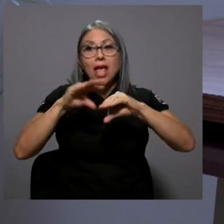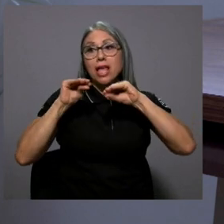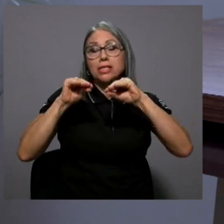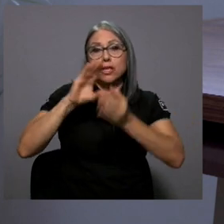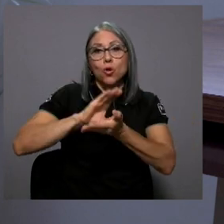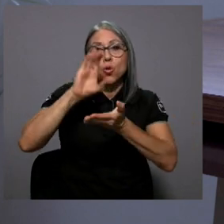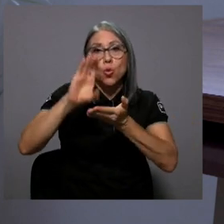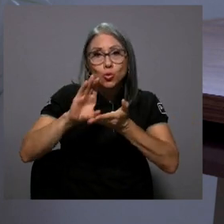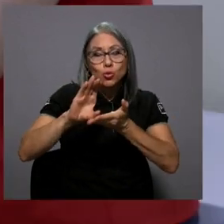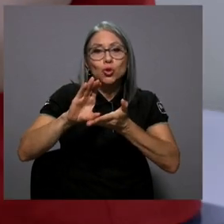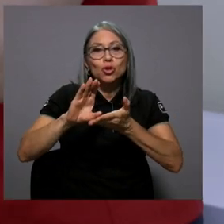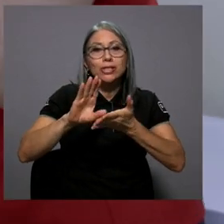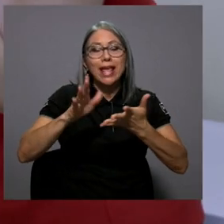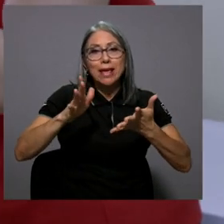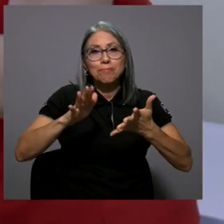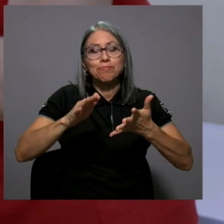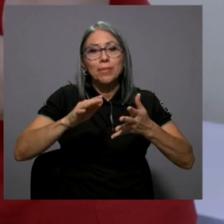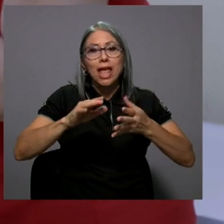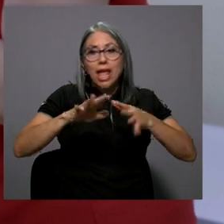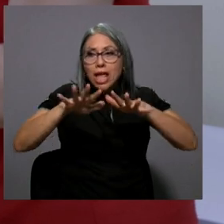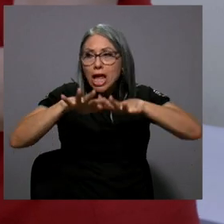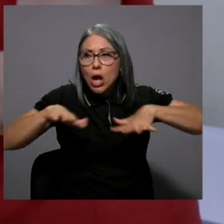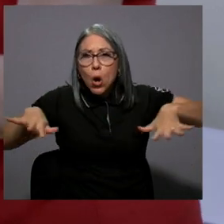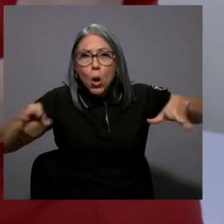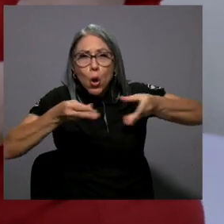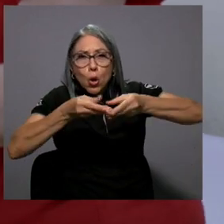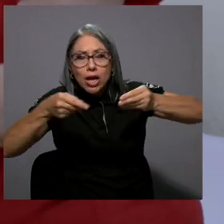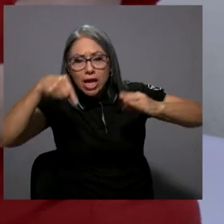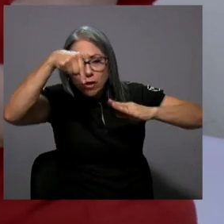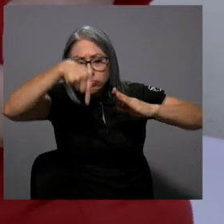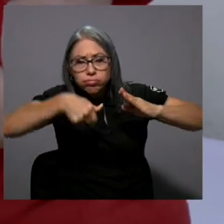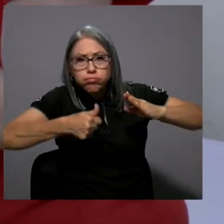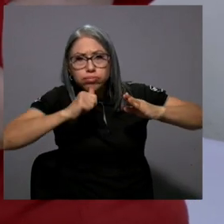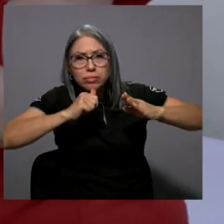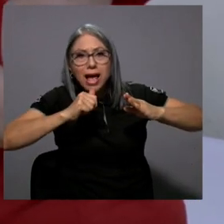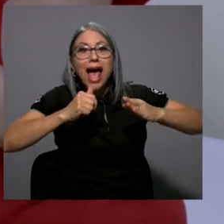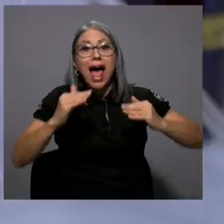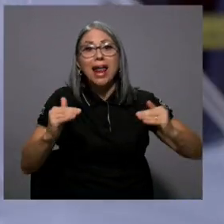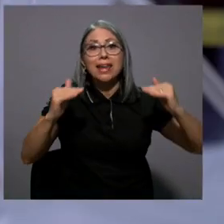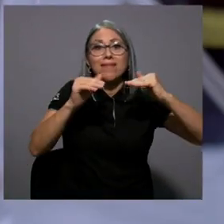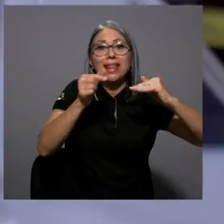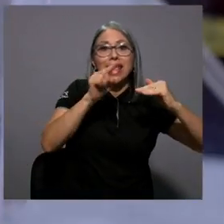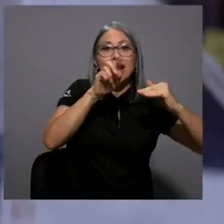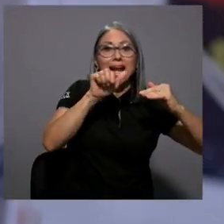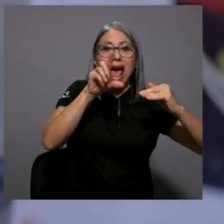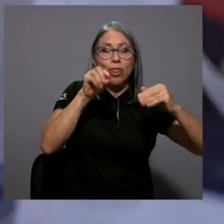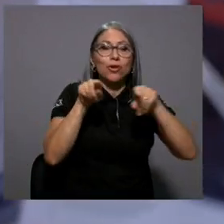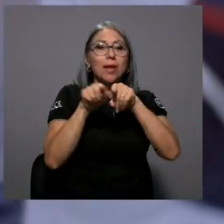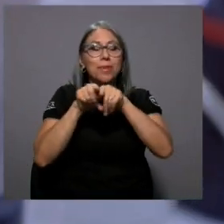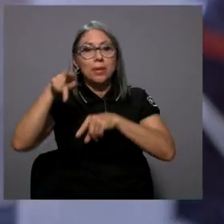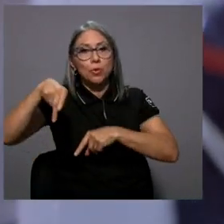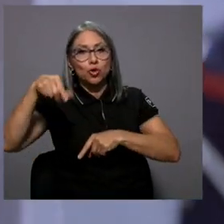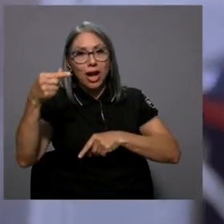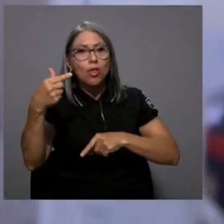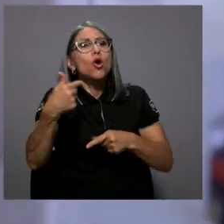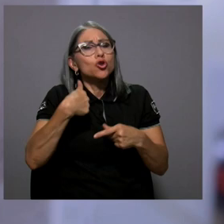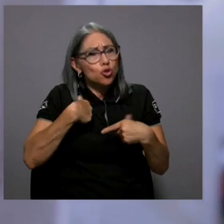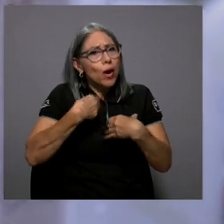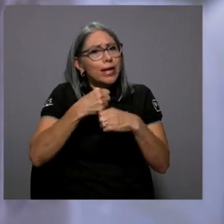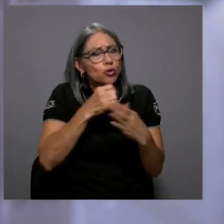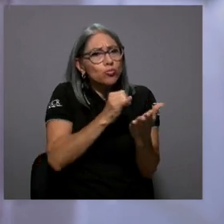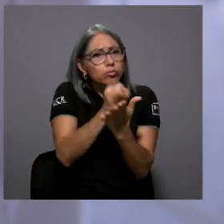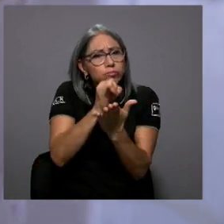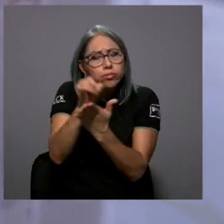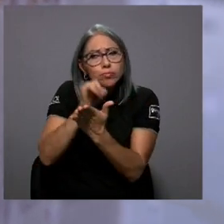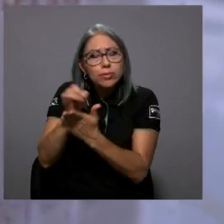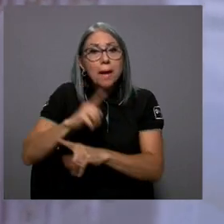grado y en posgrado. Yo he realizado varios proyectos de investigación, pero he publicado poco